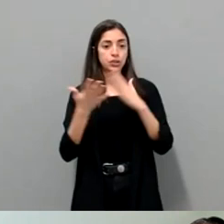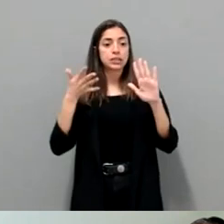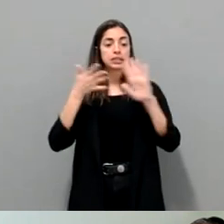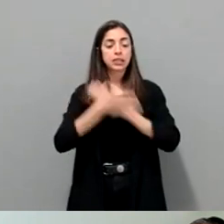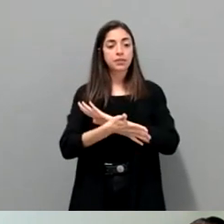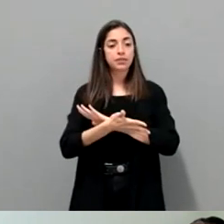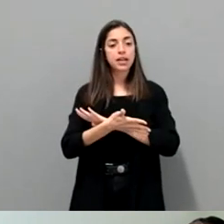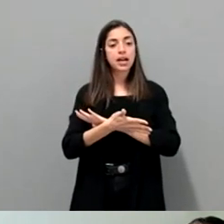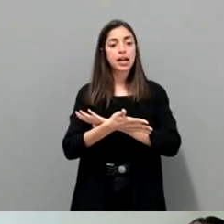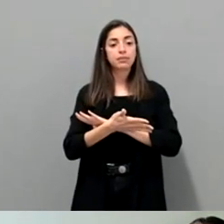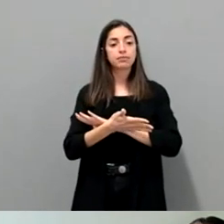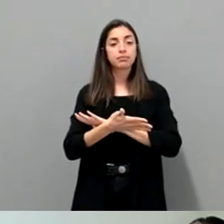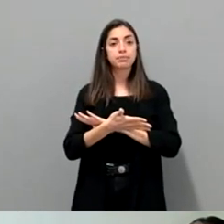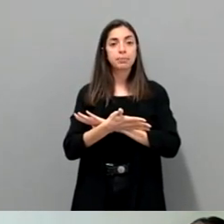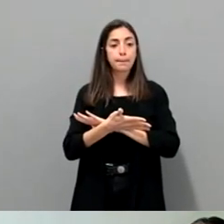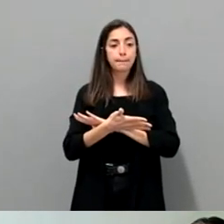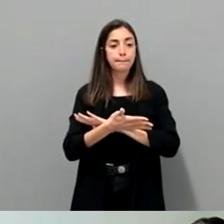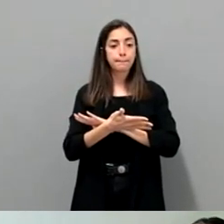algo